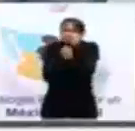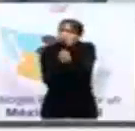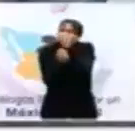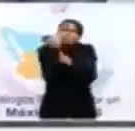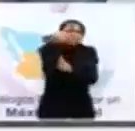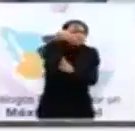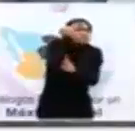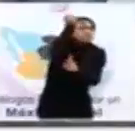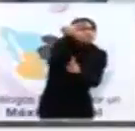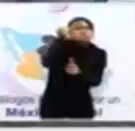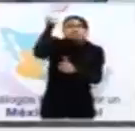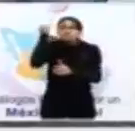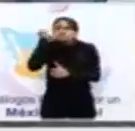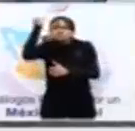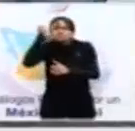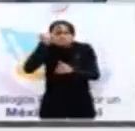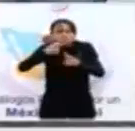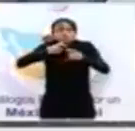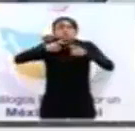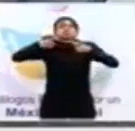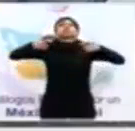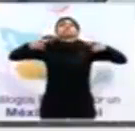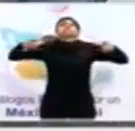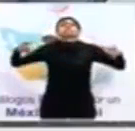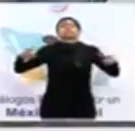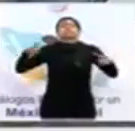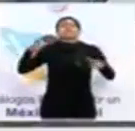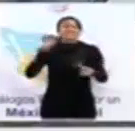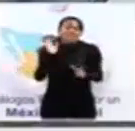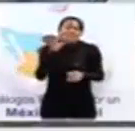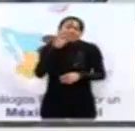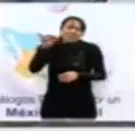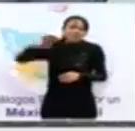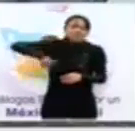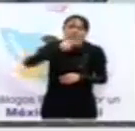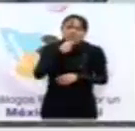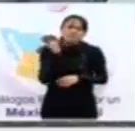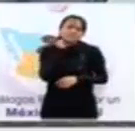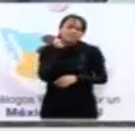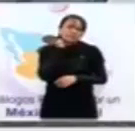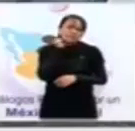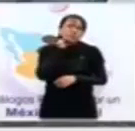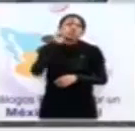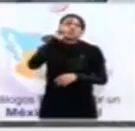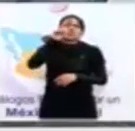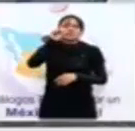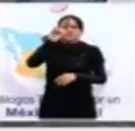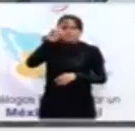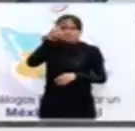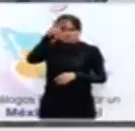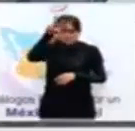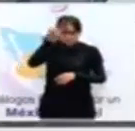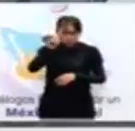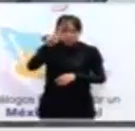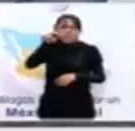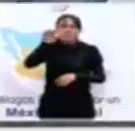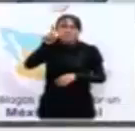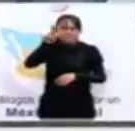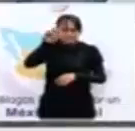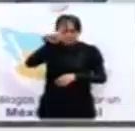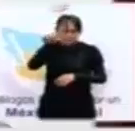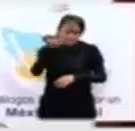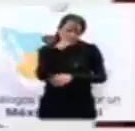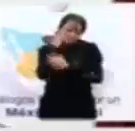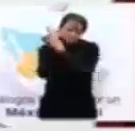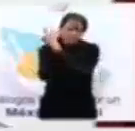nos comentaba como preocupación el senador Isidro Pedraza, y pues con toda esta serie